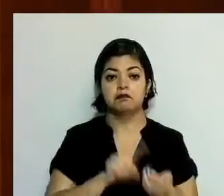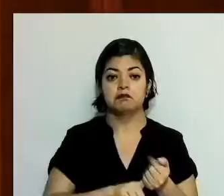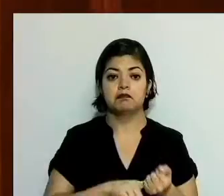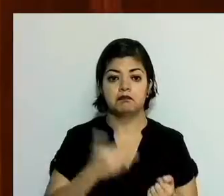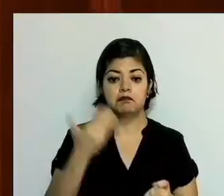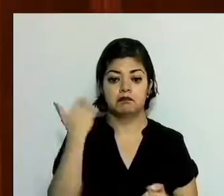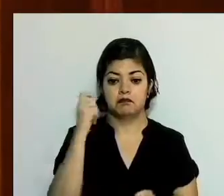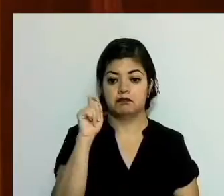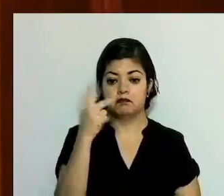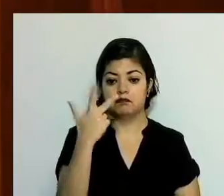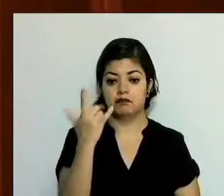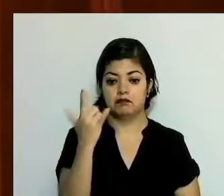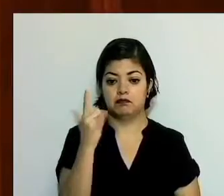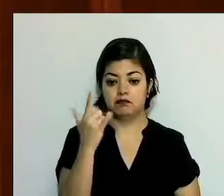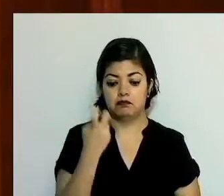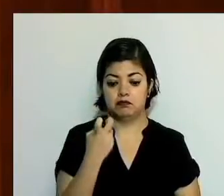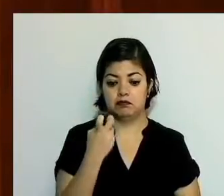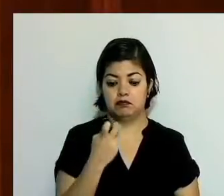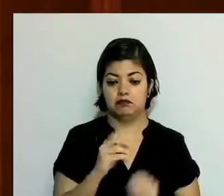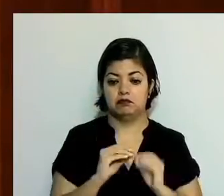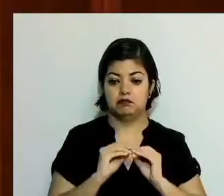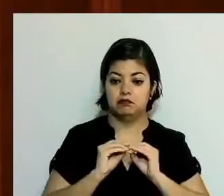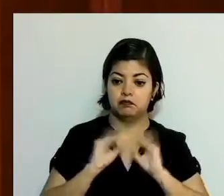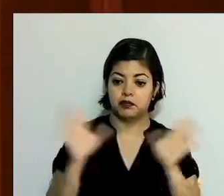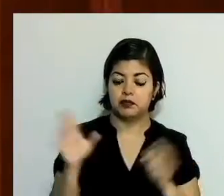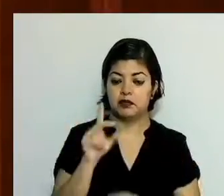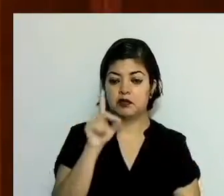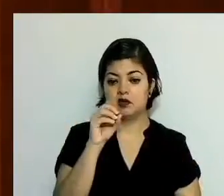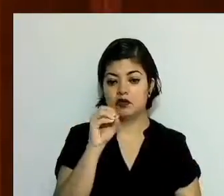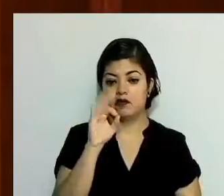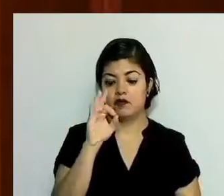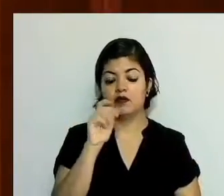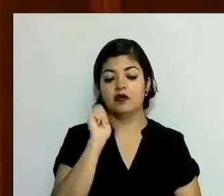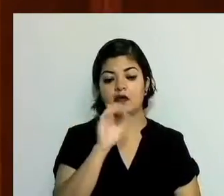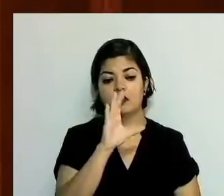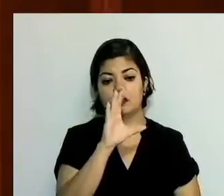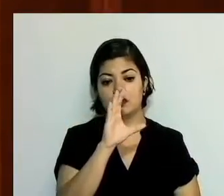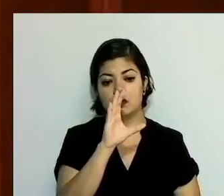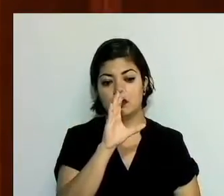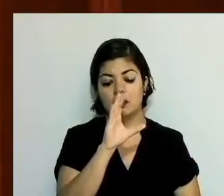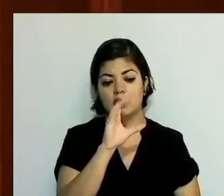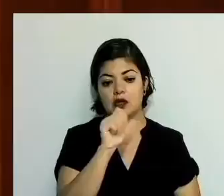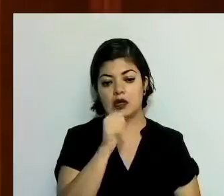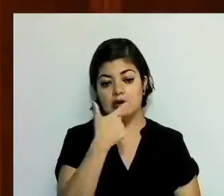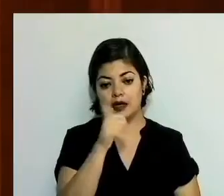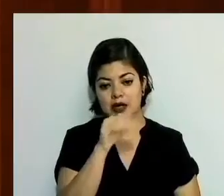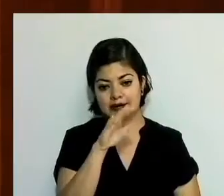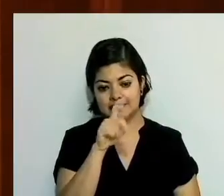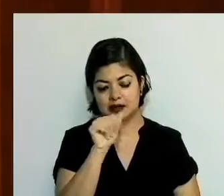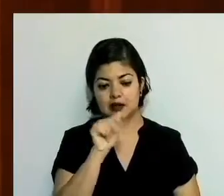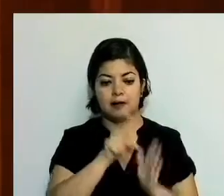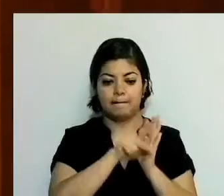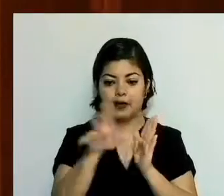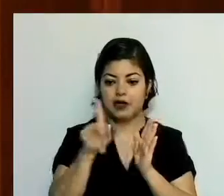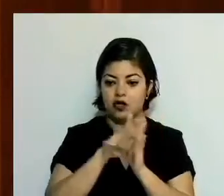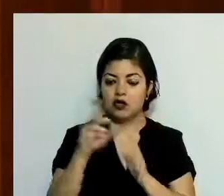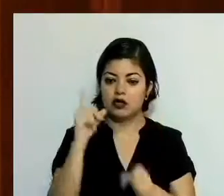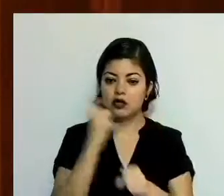de julio del citado año en el periódico oficial Gaceta del Gobierno y en 2 periódicos estatales de mayor